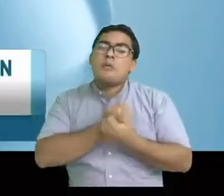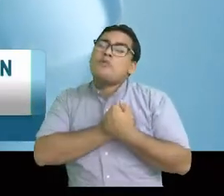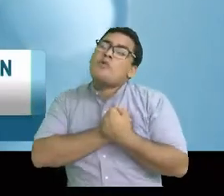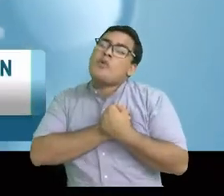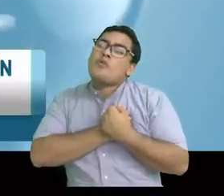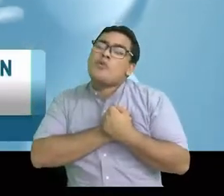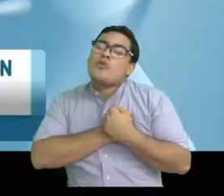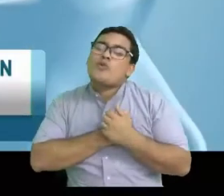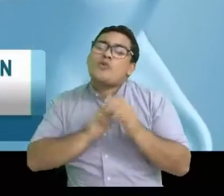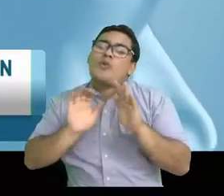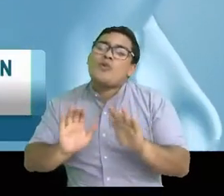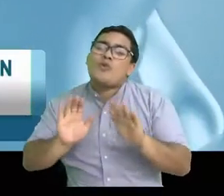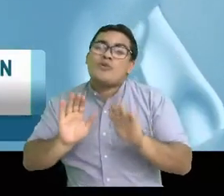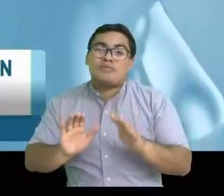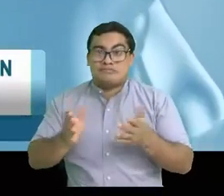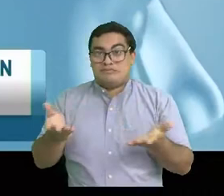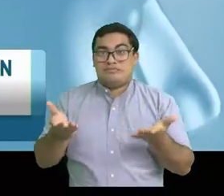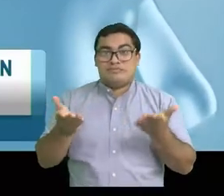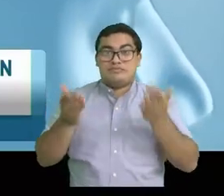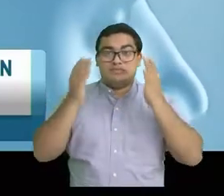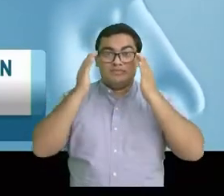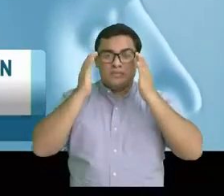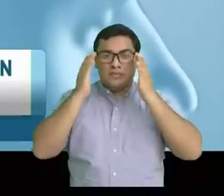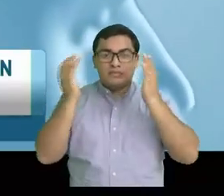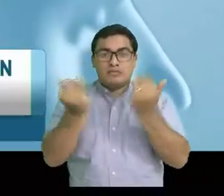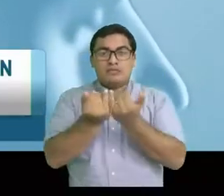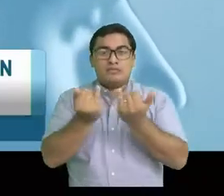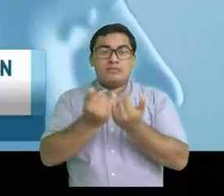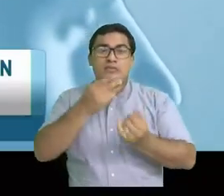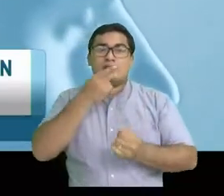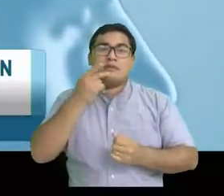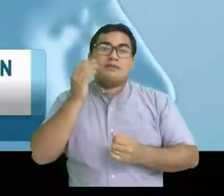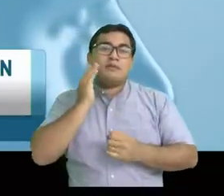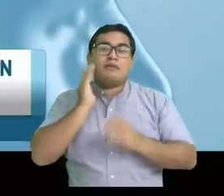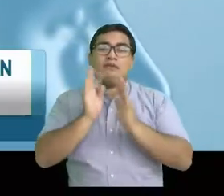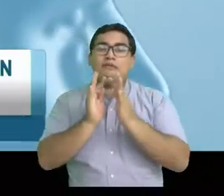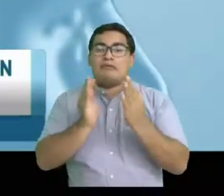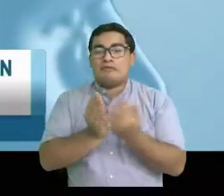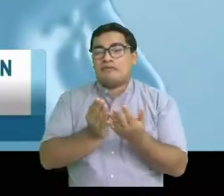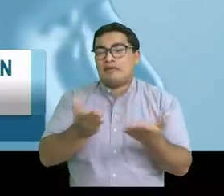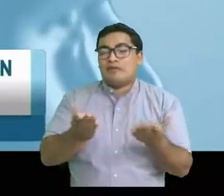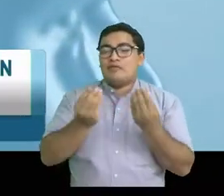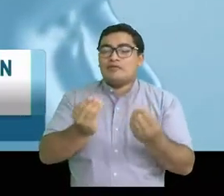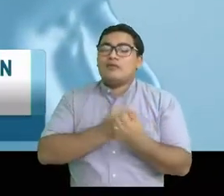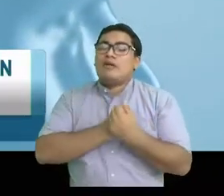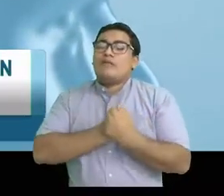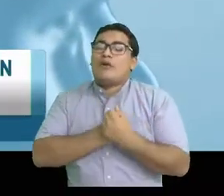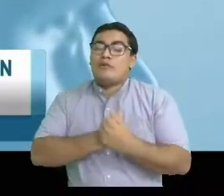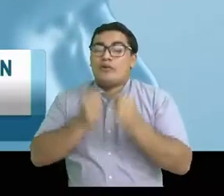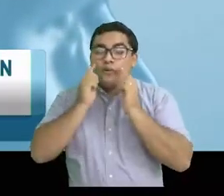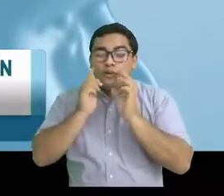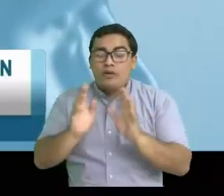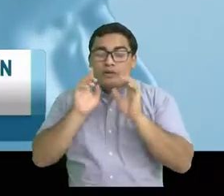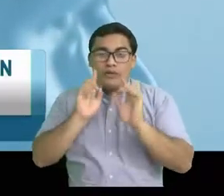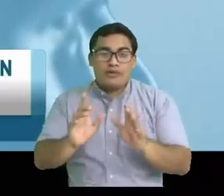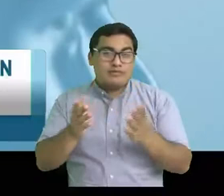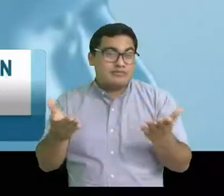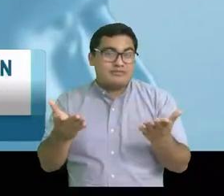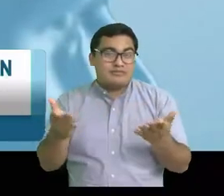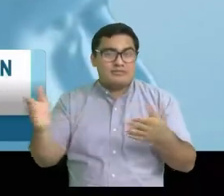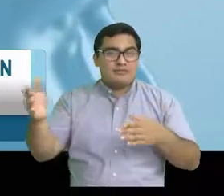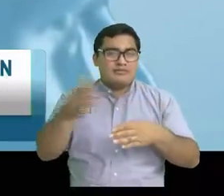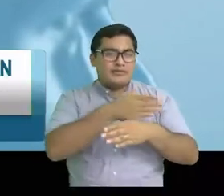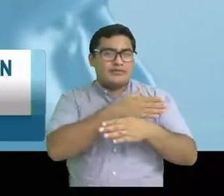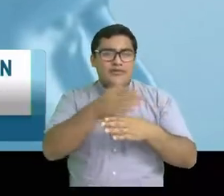ejemplo. Y eso lo dice cualquier padre de familia. Pues, está mimado, por ejemplo. Se puede confundir o no tiene nada que ver el